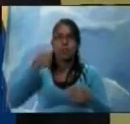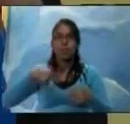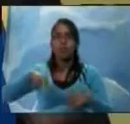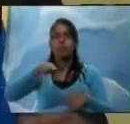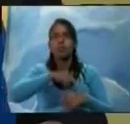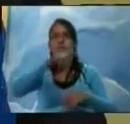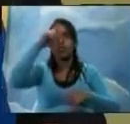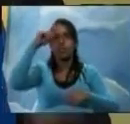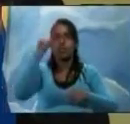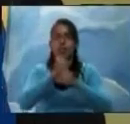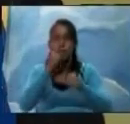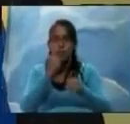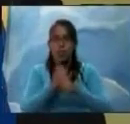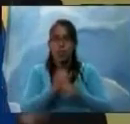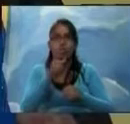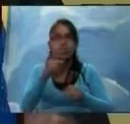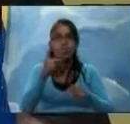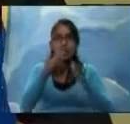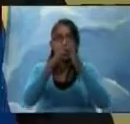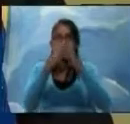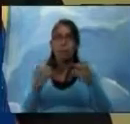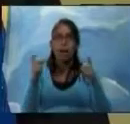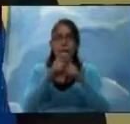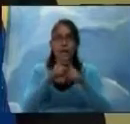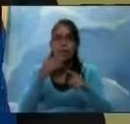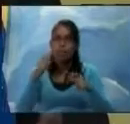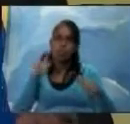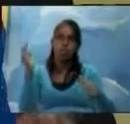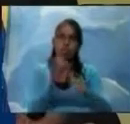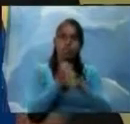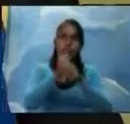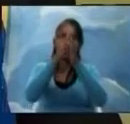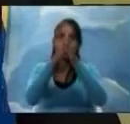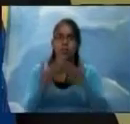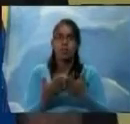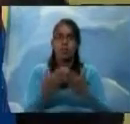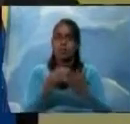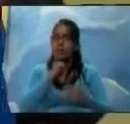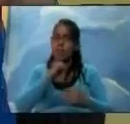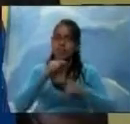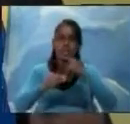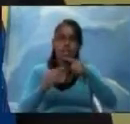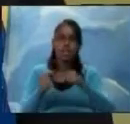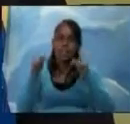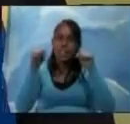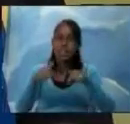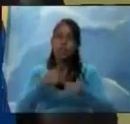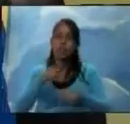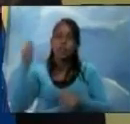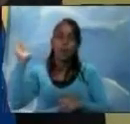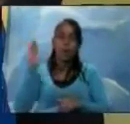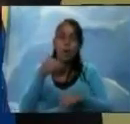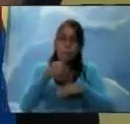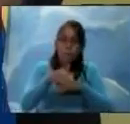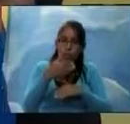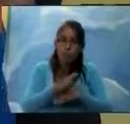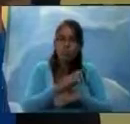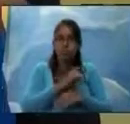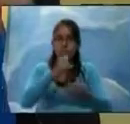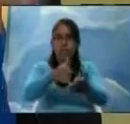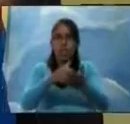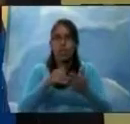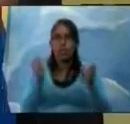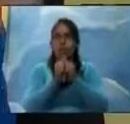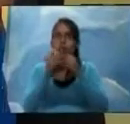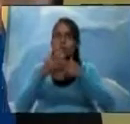nuestro trabajo. Una de las palabras que encontramos en la Biblia es la siguiente: he aquí yo vengo pronto y mi galardón